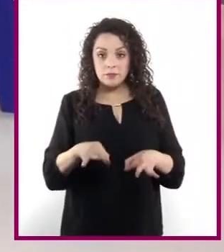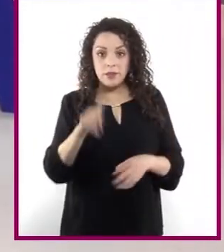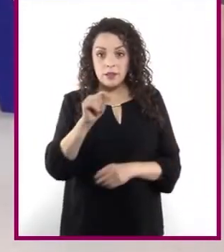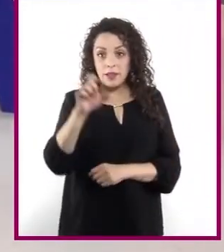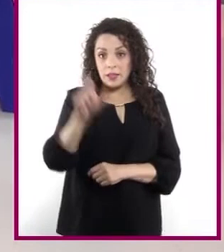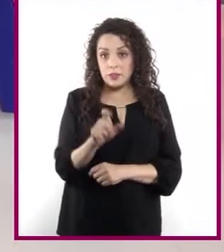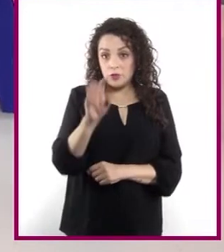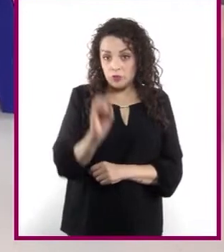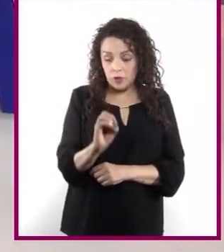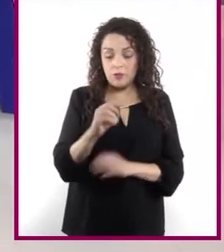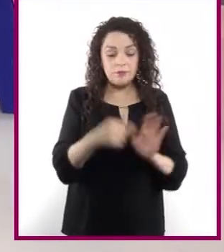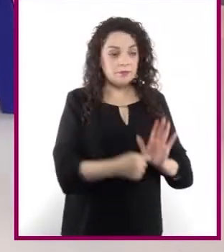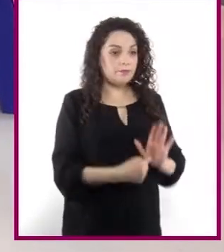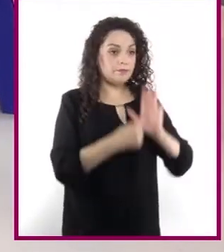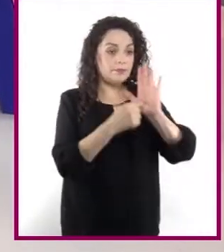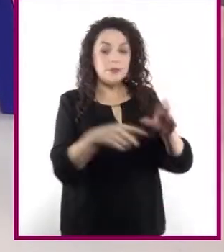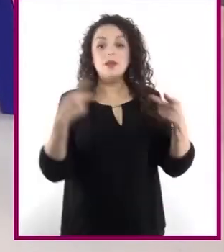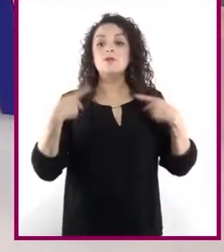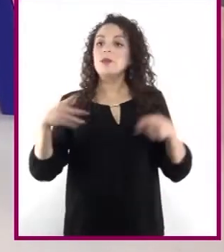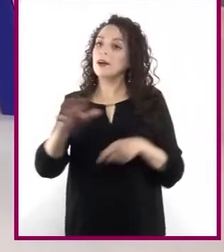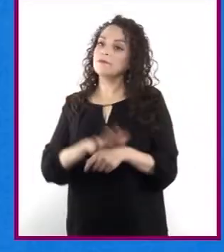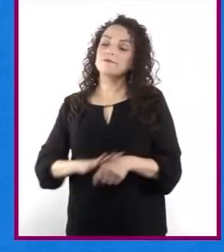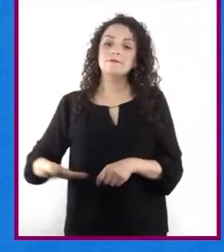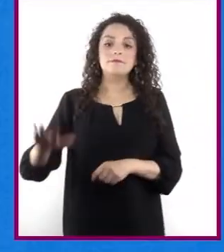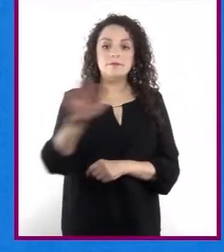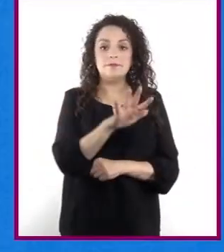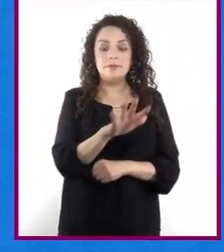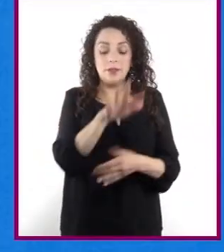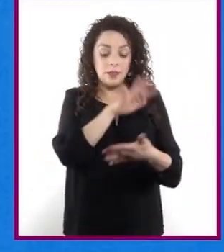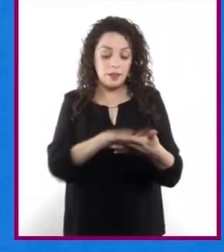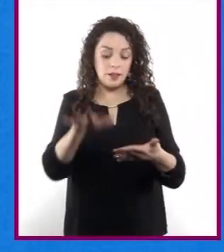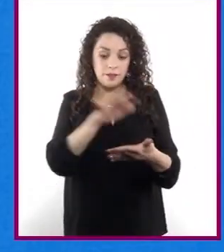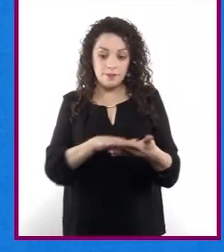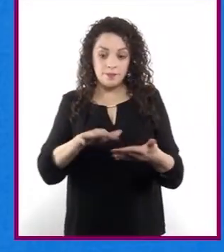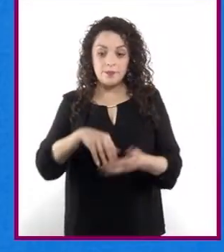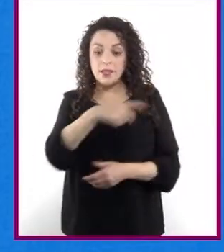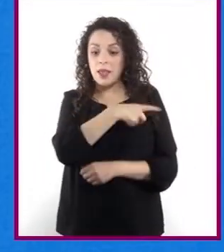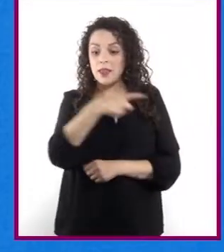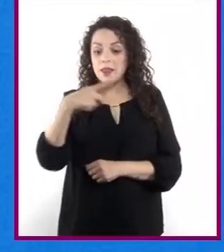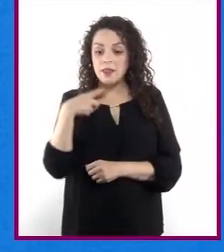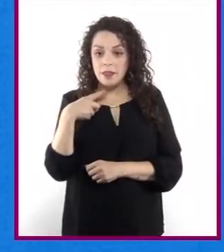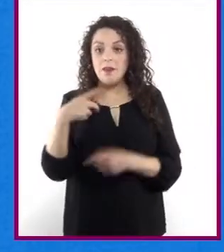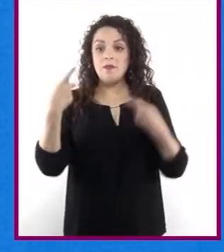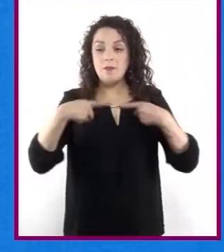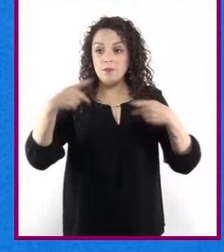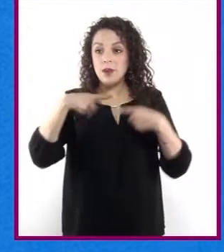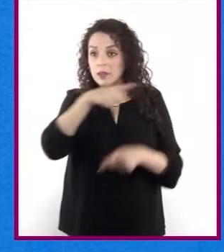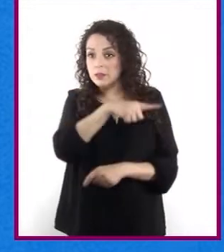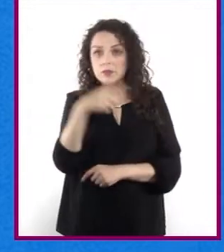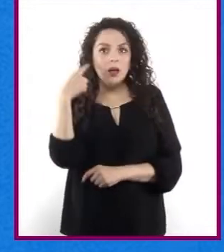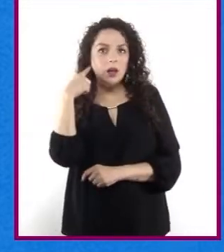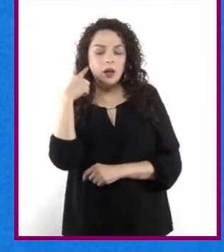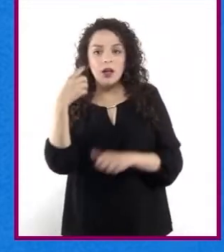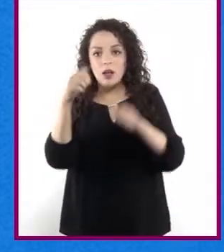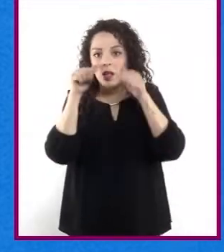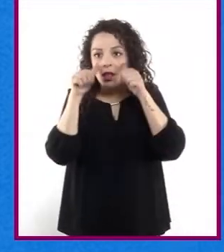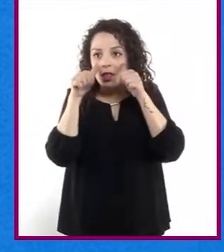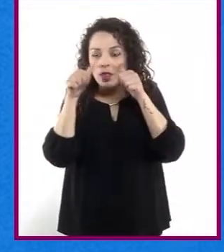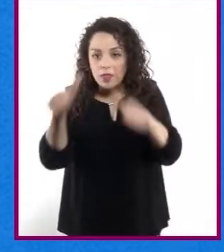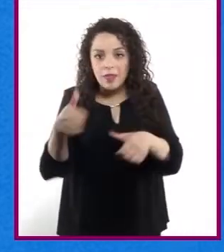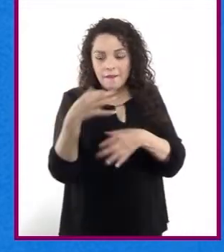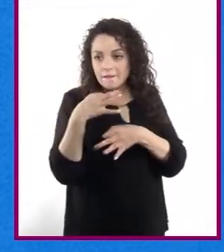y presentarlo ante el público. La lectura del texto debe atrapar la atención de las personas que